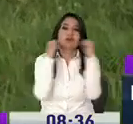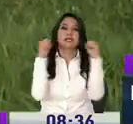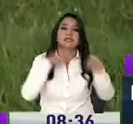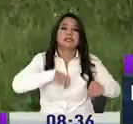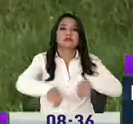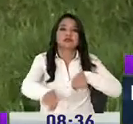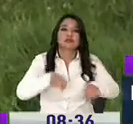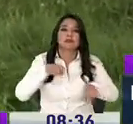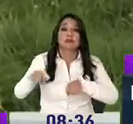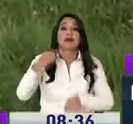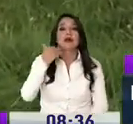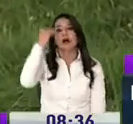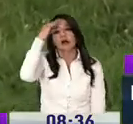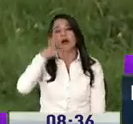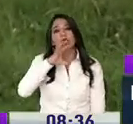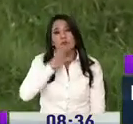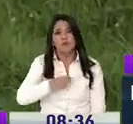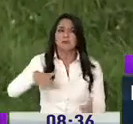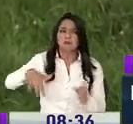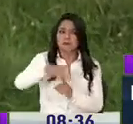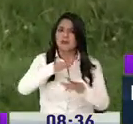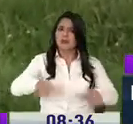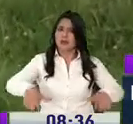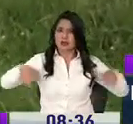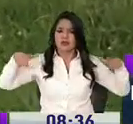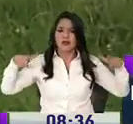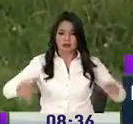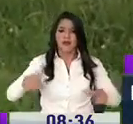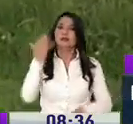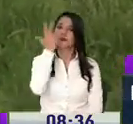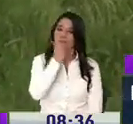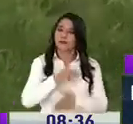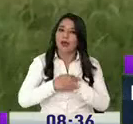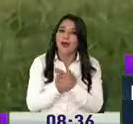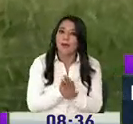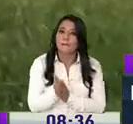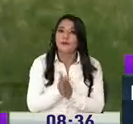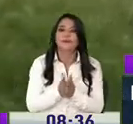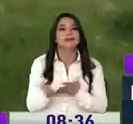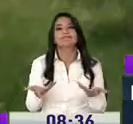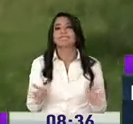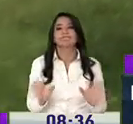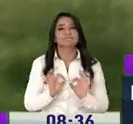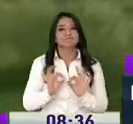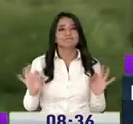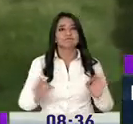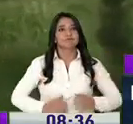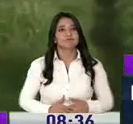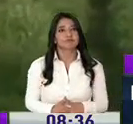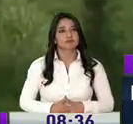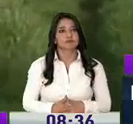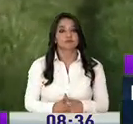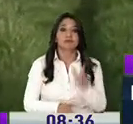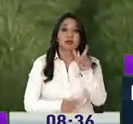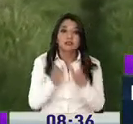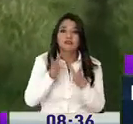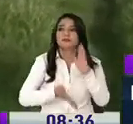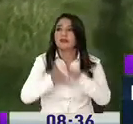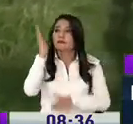que teniendo un parque bonito aquí que pudiéramos aprovecharlo, pues no podemos hacerlo, tienen que irse las personas